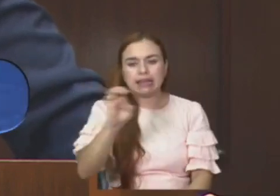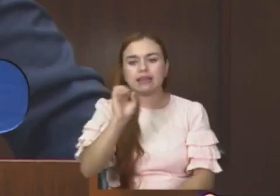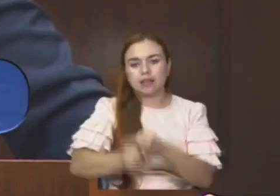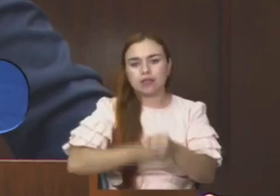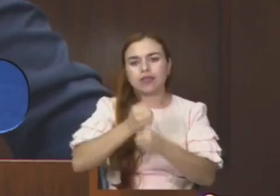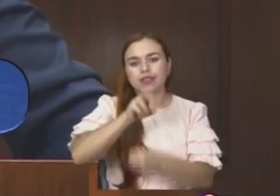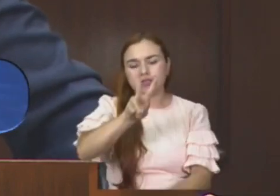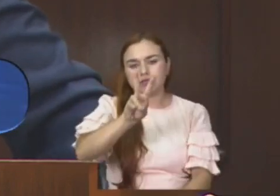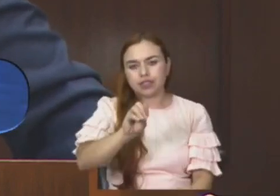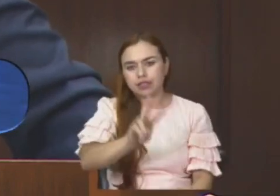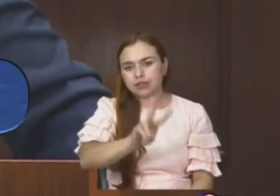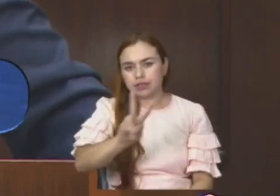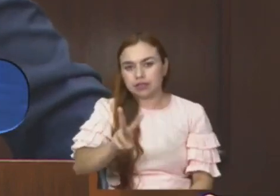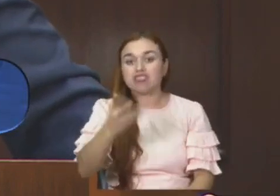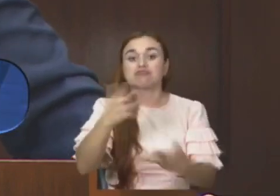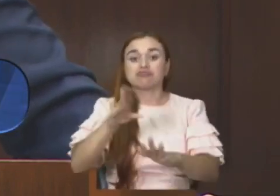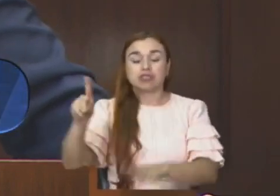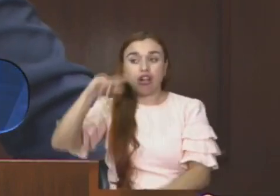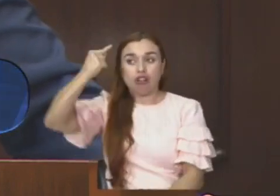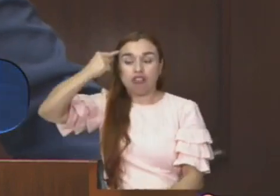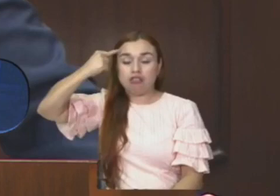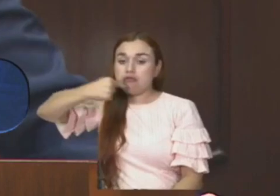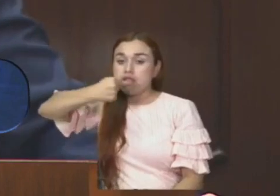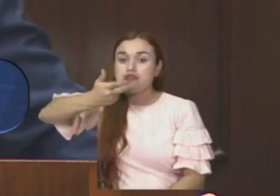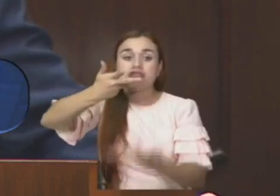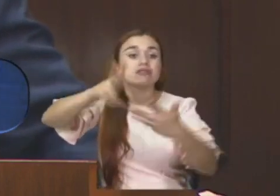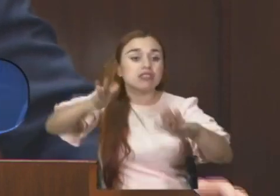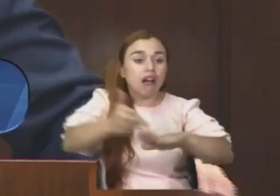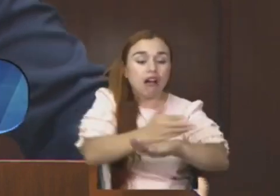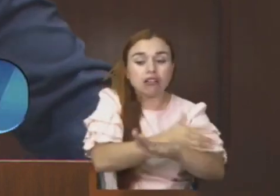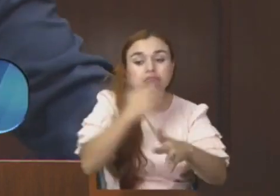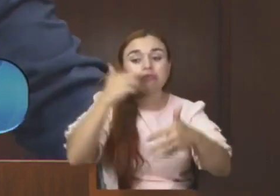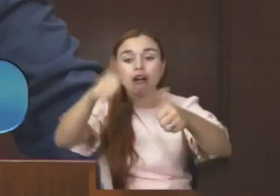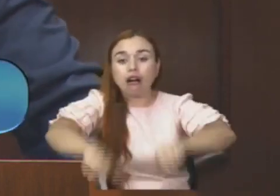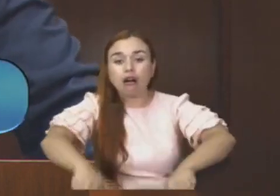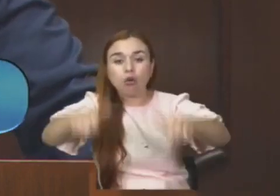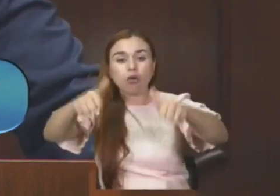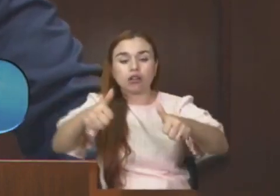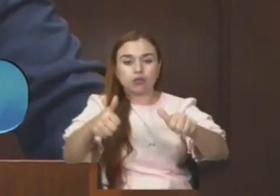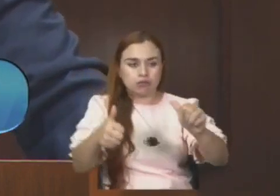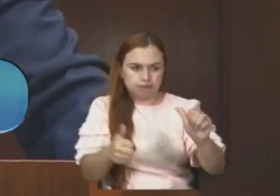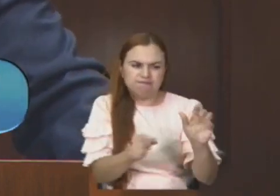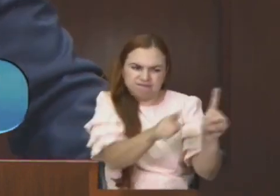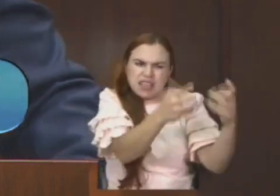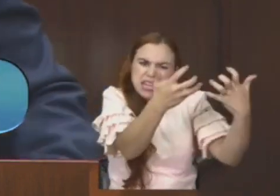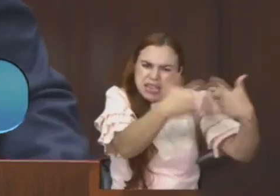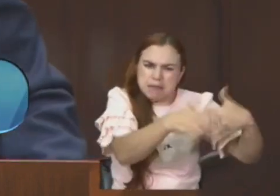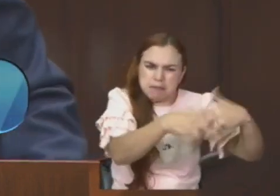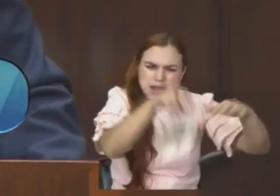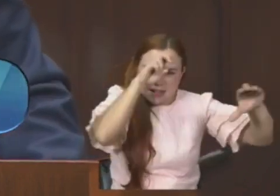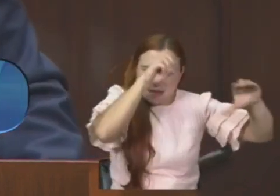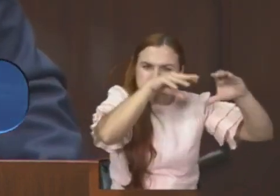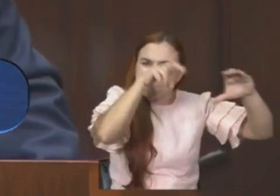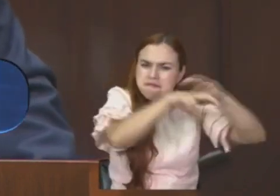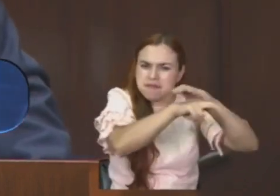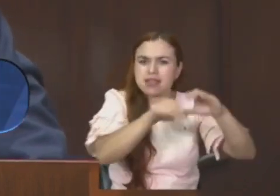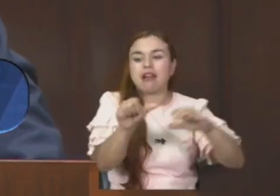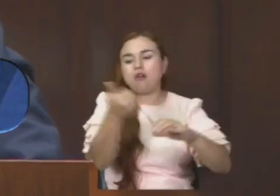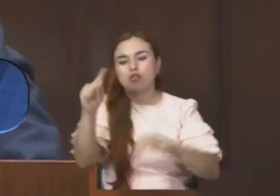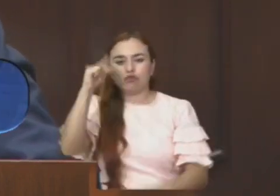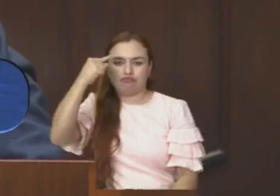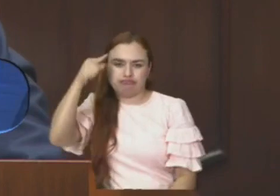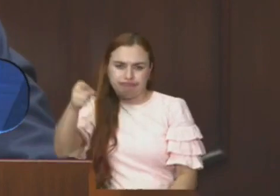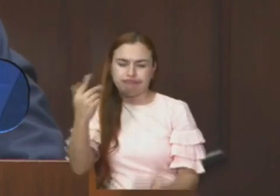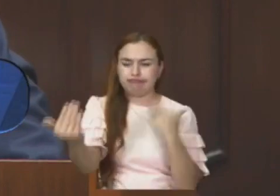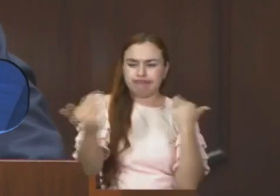contrato acordado por las partes. Inclusive, se emitió una nota por parte de la empresa